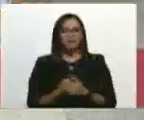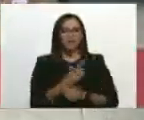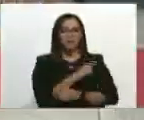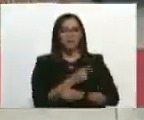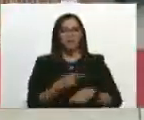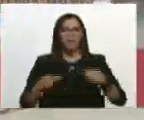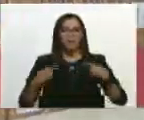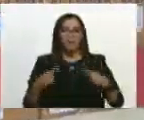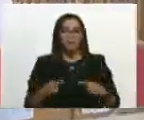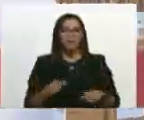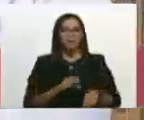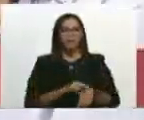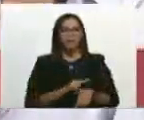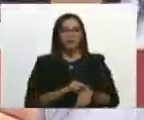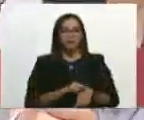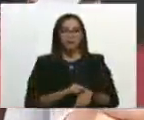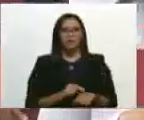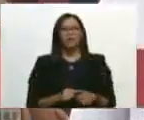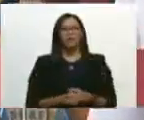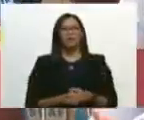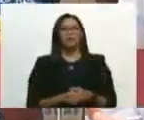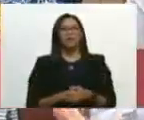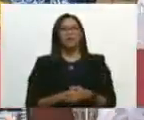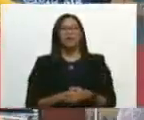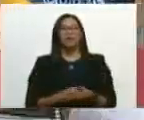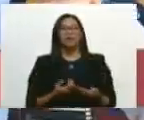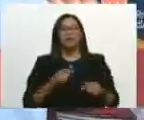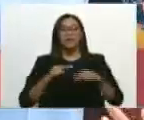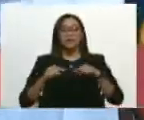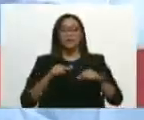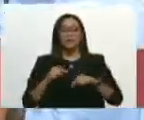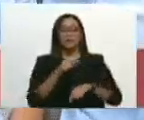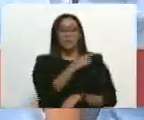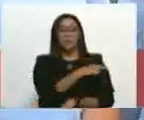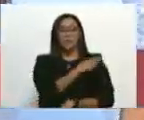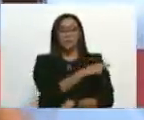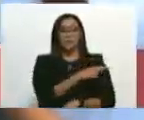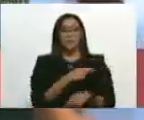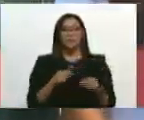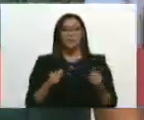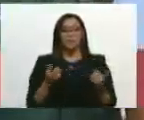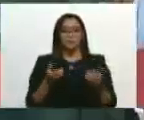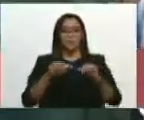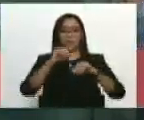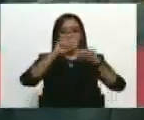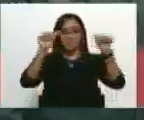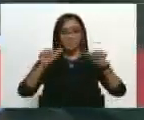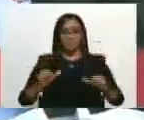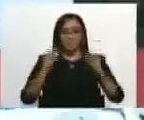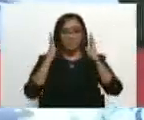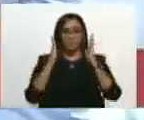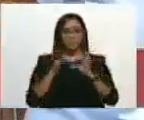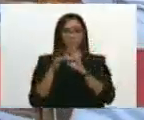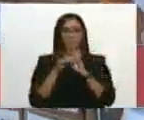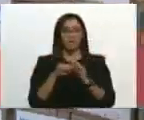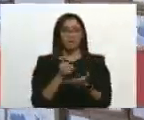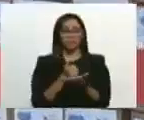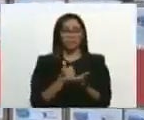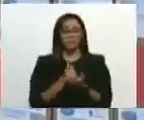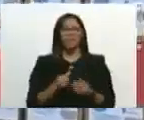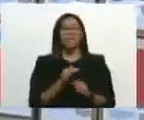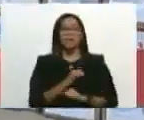Popular, con la doctora Rosalvina Hurtado, directora de este hospital, con el Sistema Unificado de Atención Farmacéutica, además la Guardia de